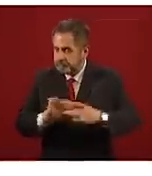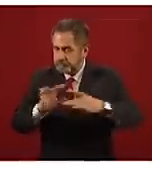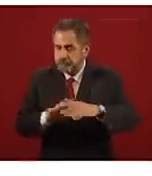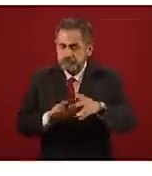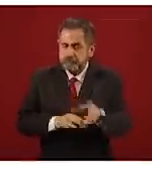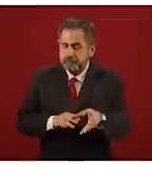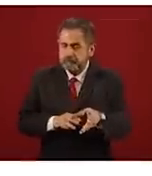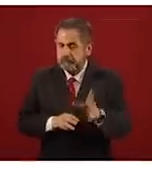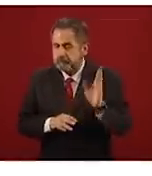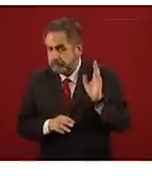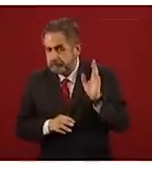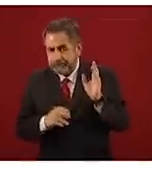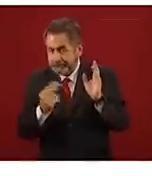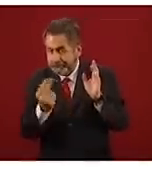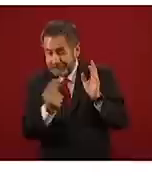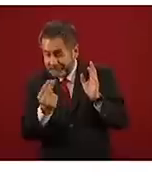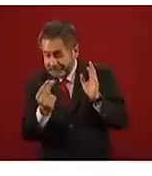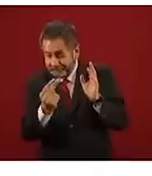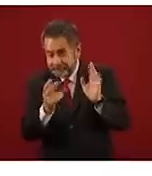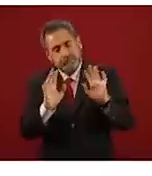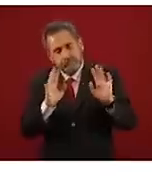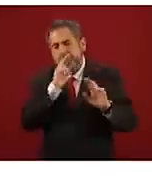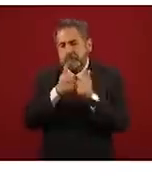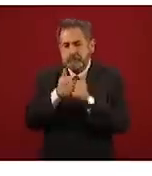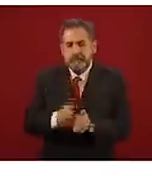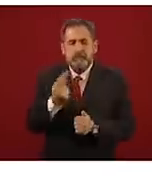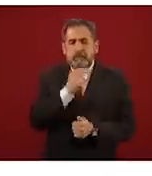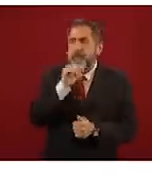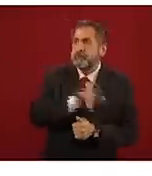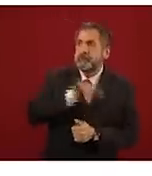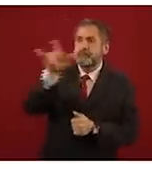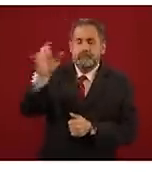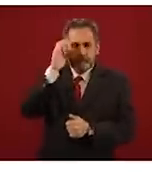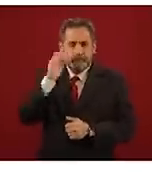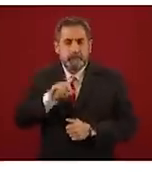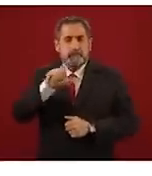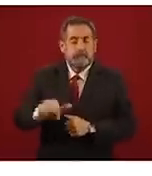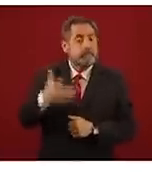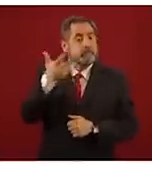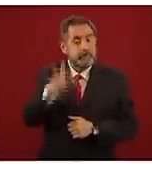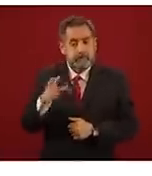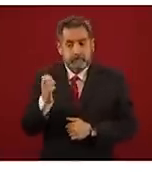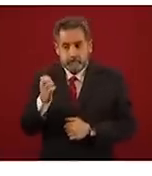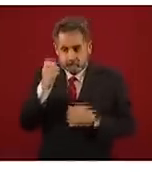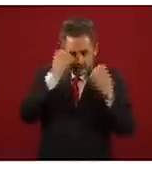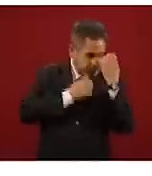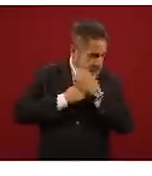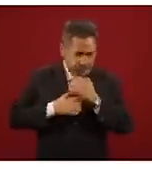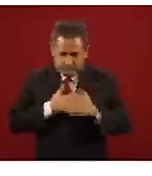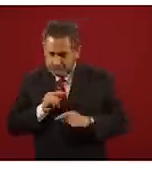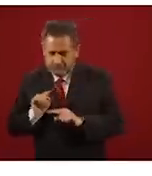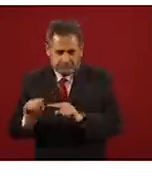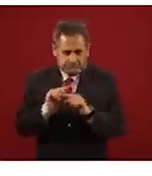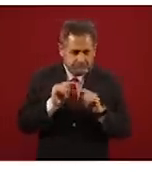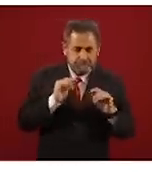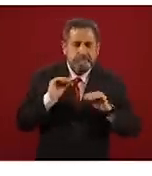si no era indispensable, no viajar a la región afectada. El 10 de enero teníamos ya el resultado de una evaluación rápida de riesgos que